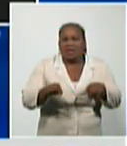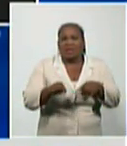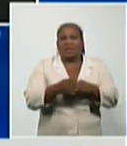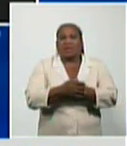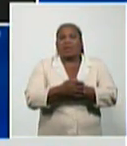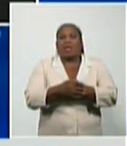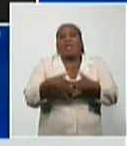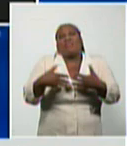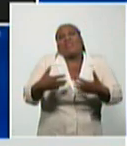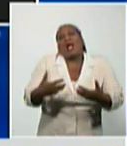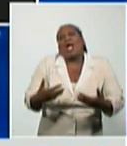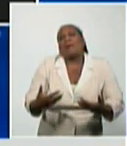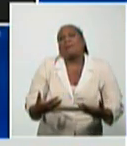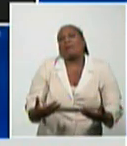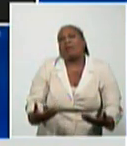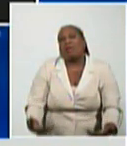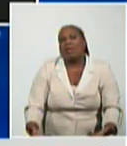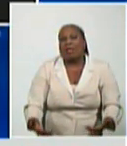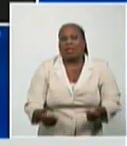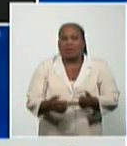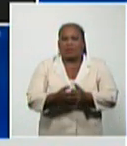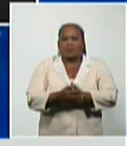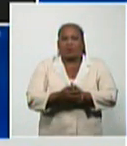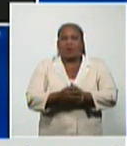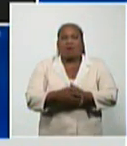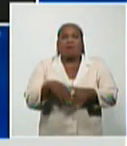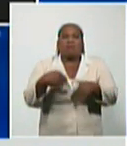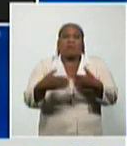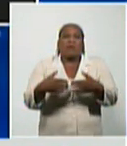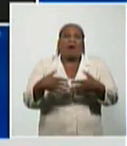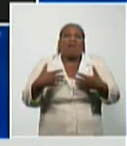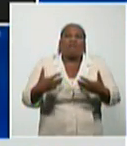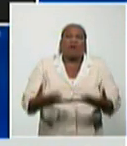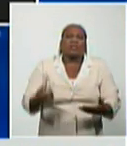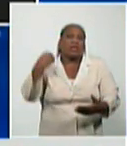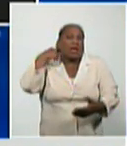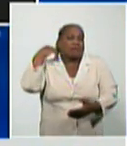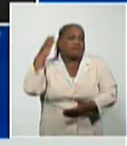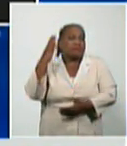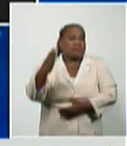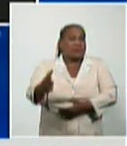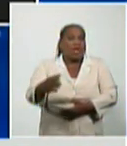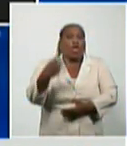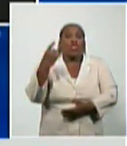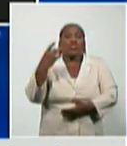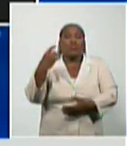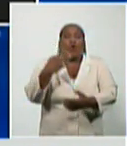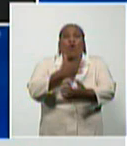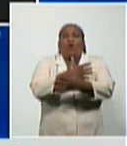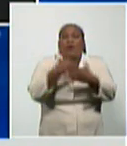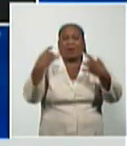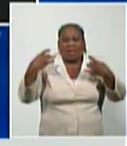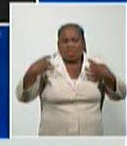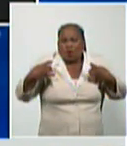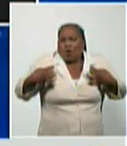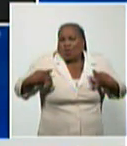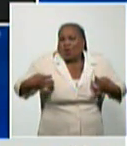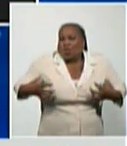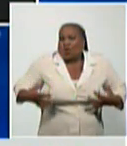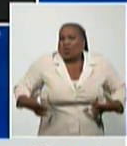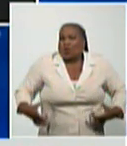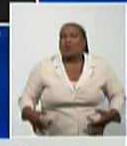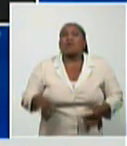decaimiento, el síndrome de fatiga crónica y los dolores musculares son las manifestaciones somáticas de